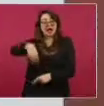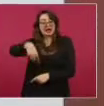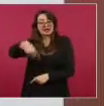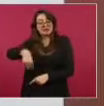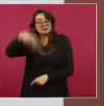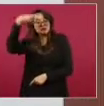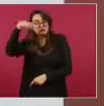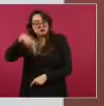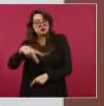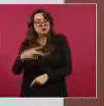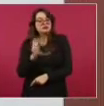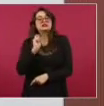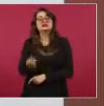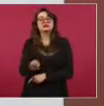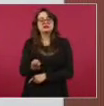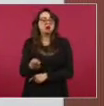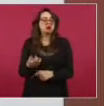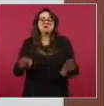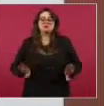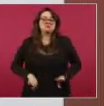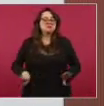es neoporfirismo,